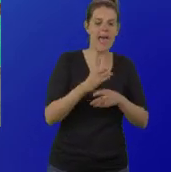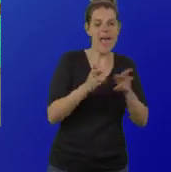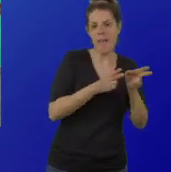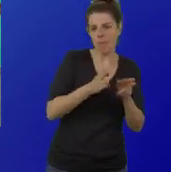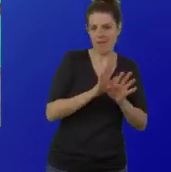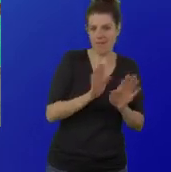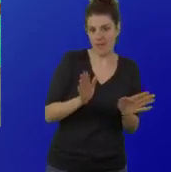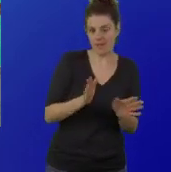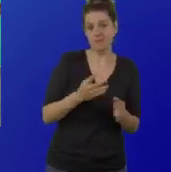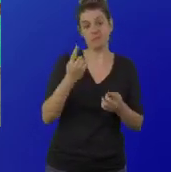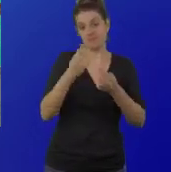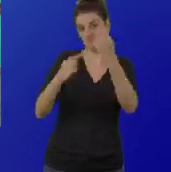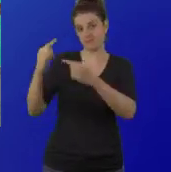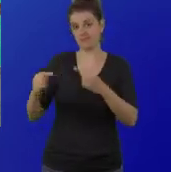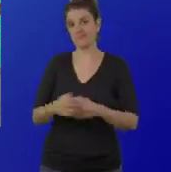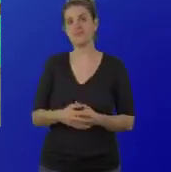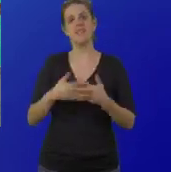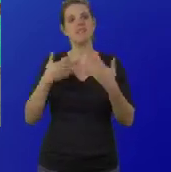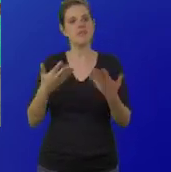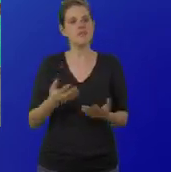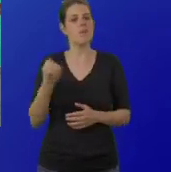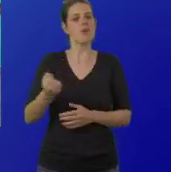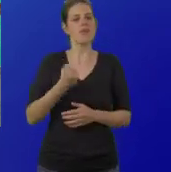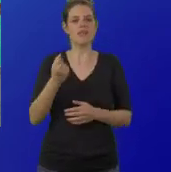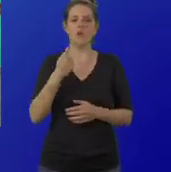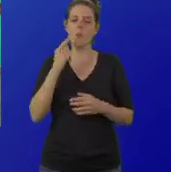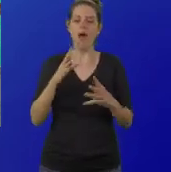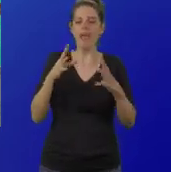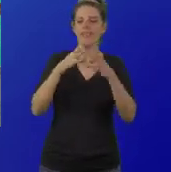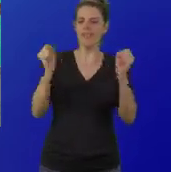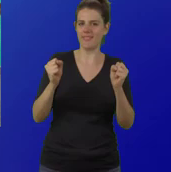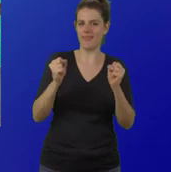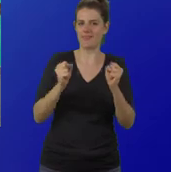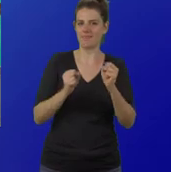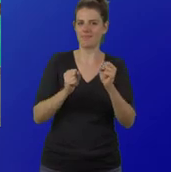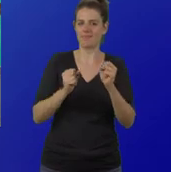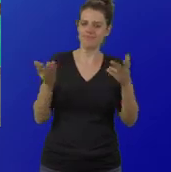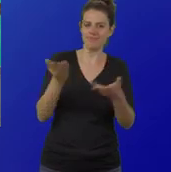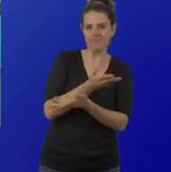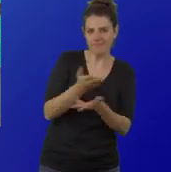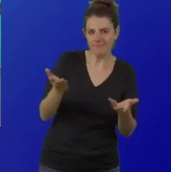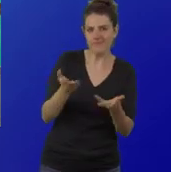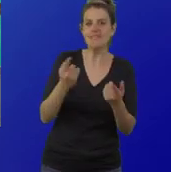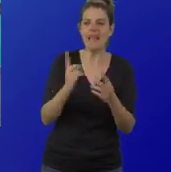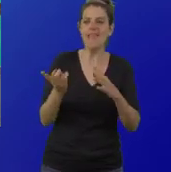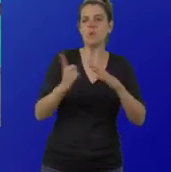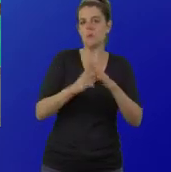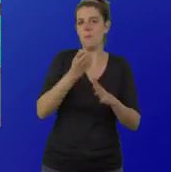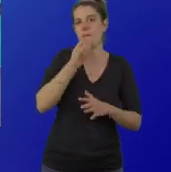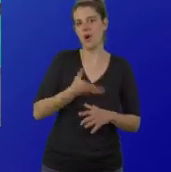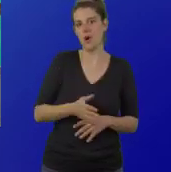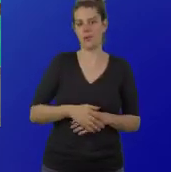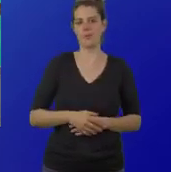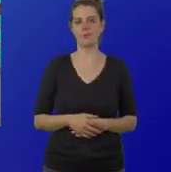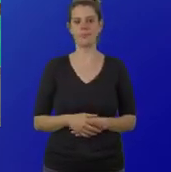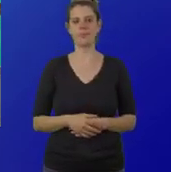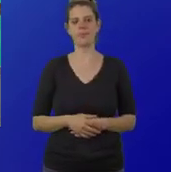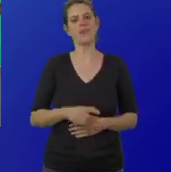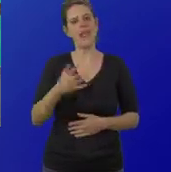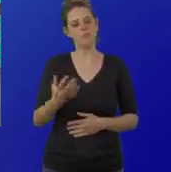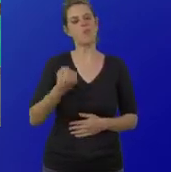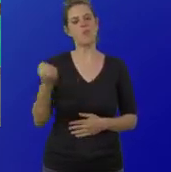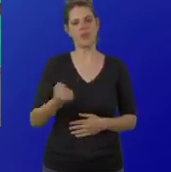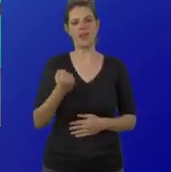Entonces, entenderse dentro del otro, comprenderse dentro del otro, hace que la inclusión tome otro sentido. Y eso